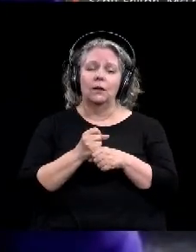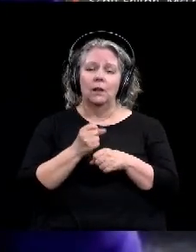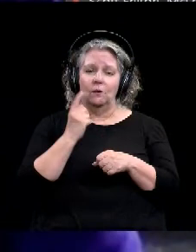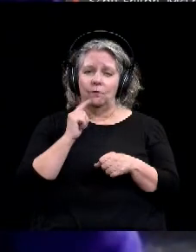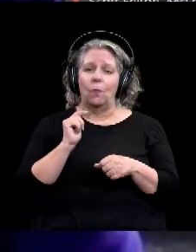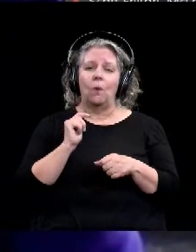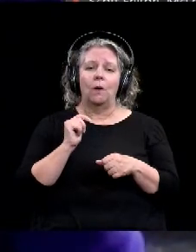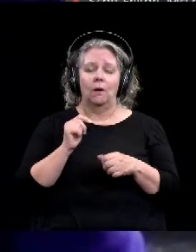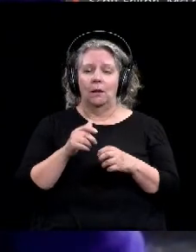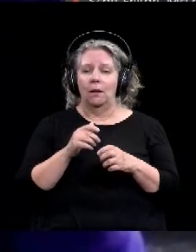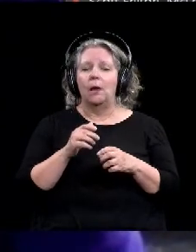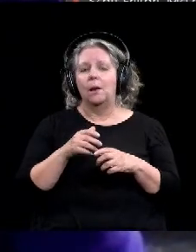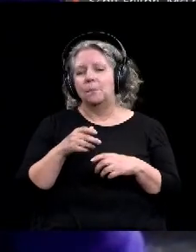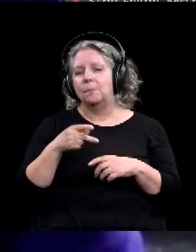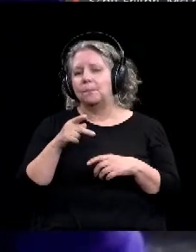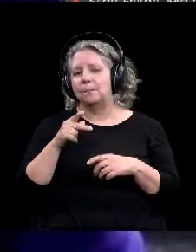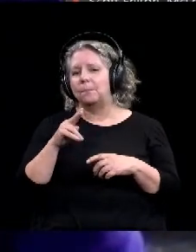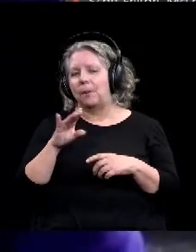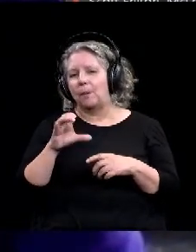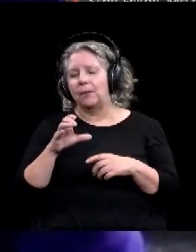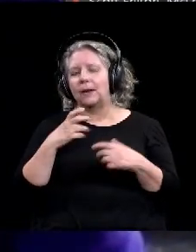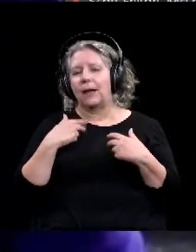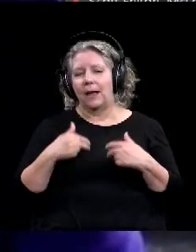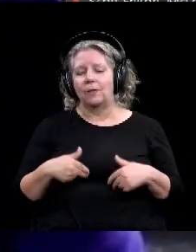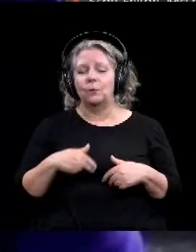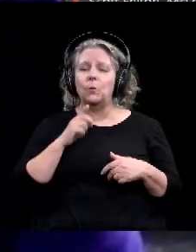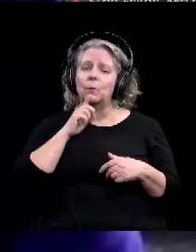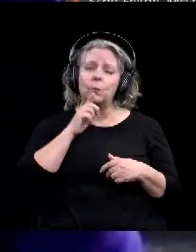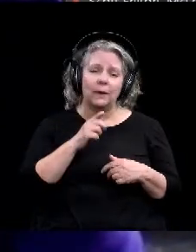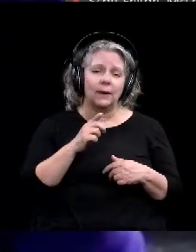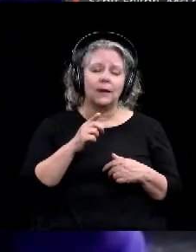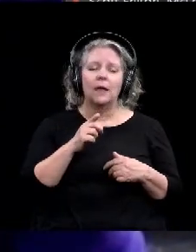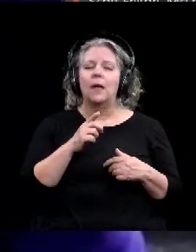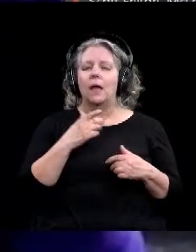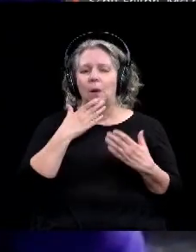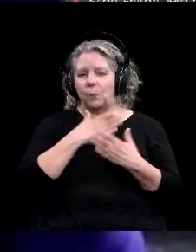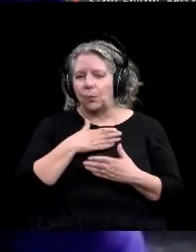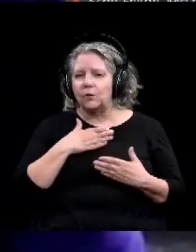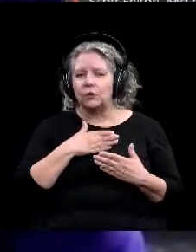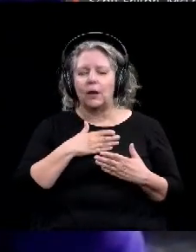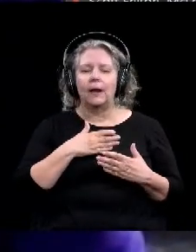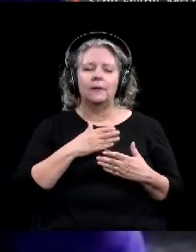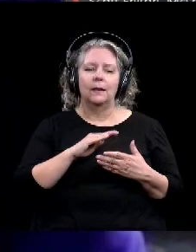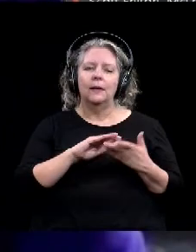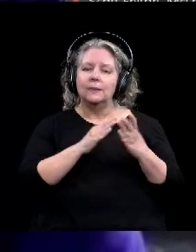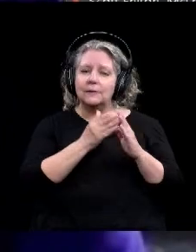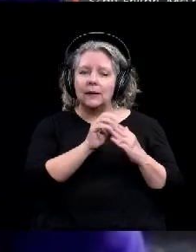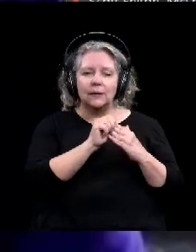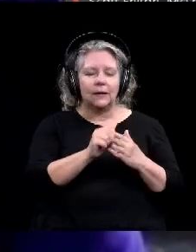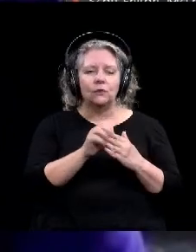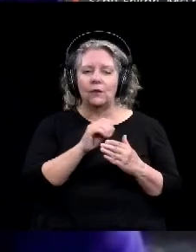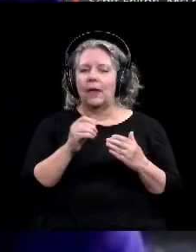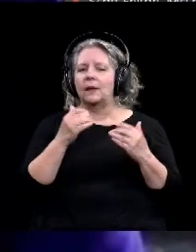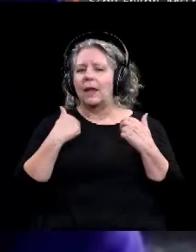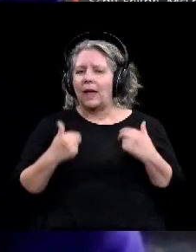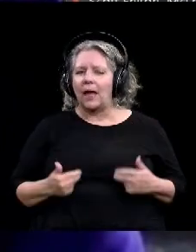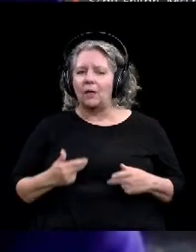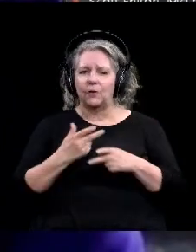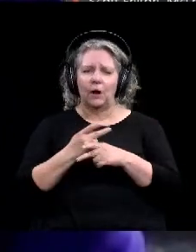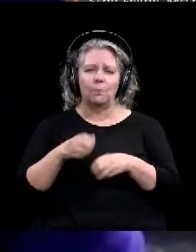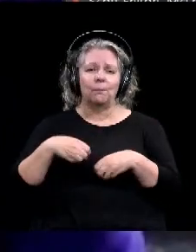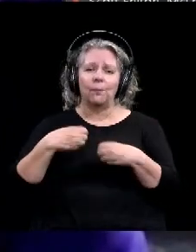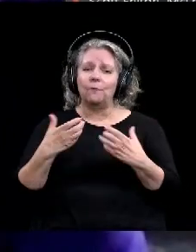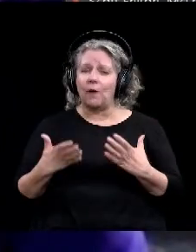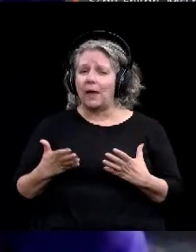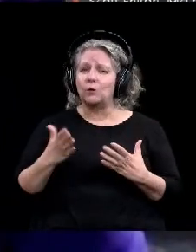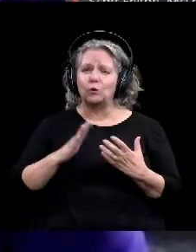todo el liderazgo que nos ha ayudado a los proveedores aquí en la comunidad y en el condado